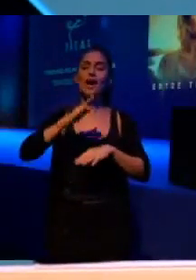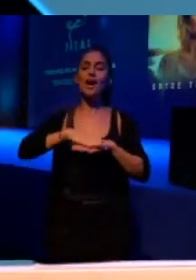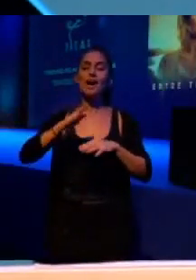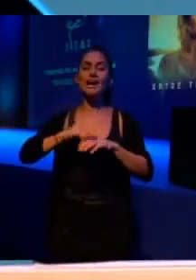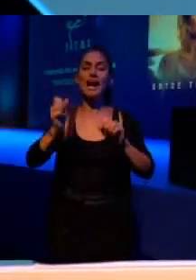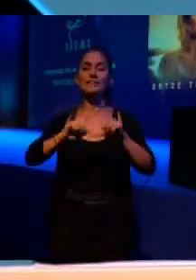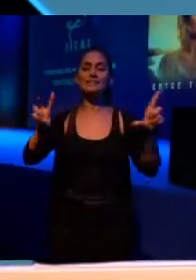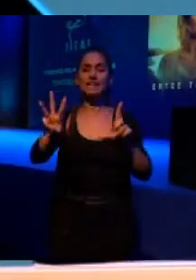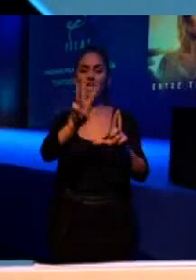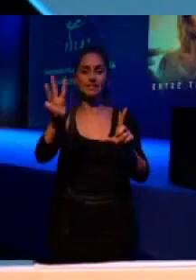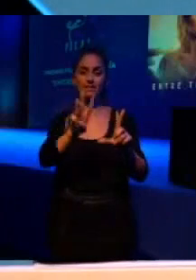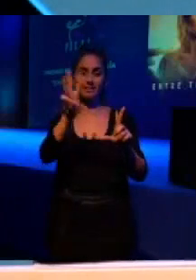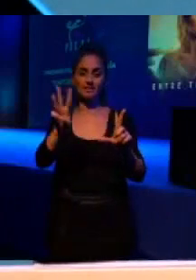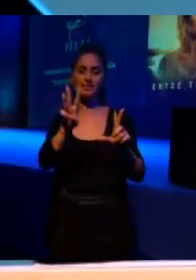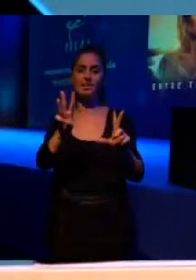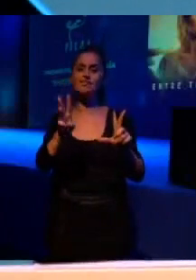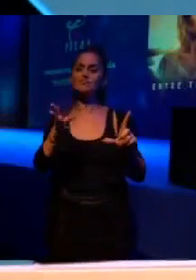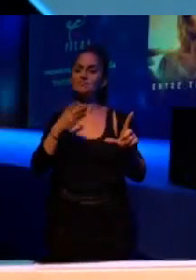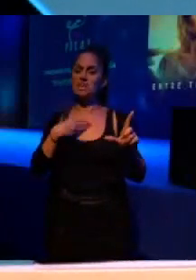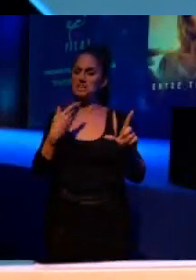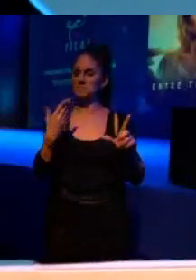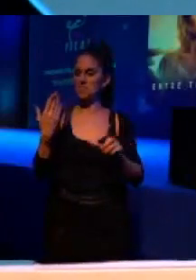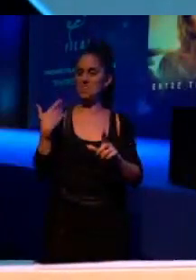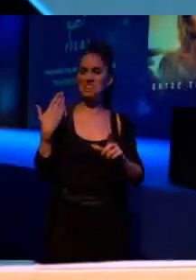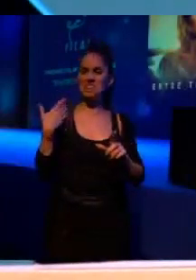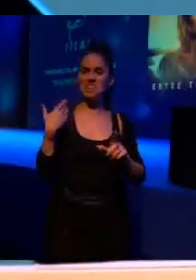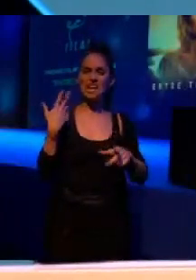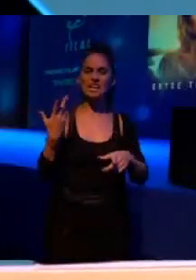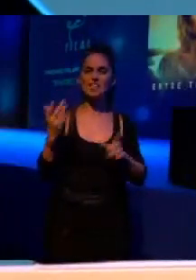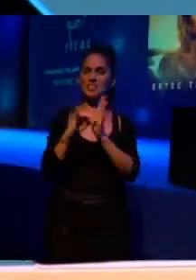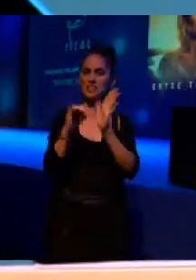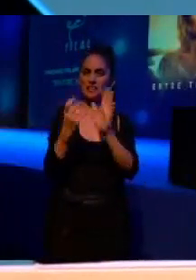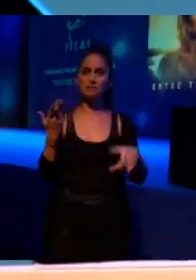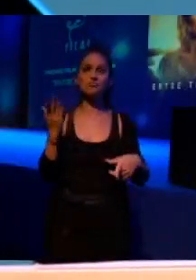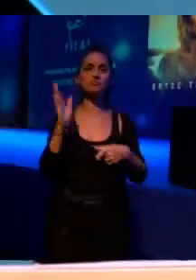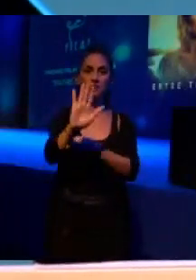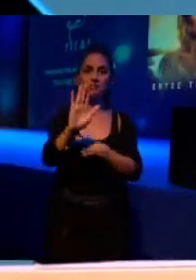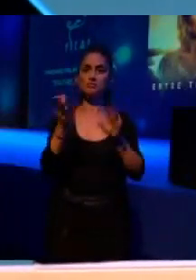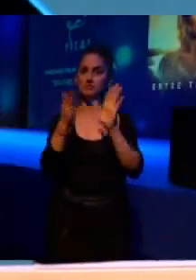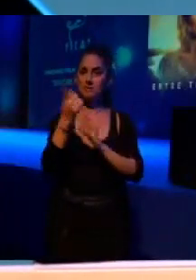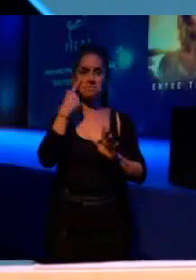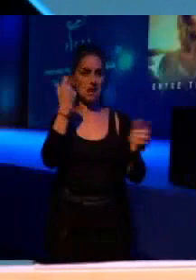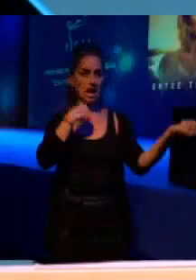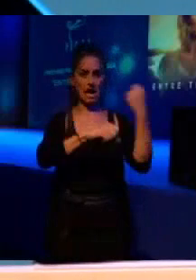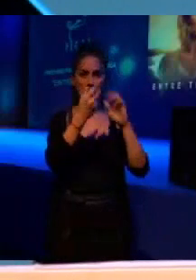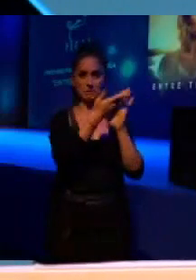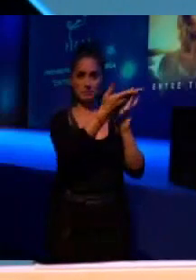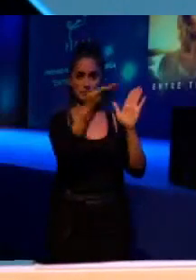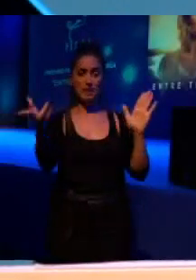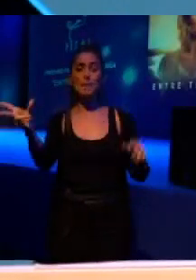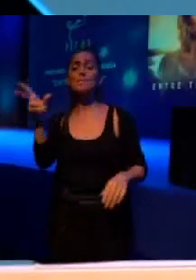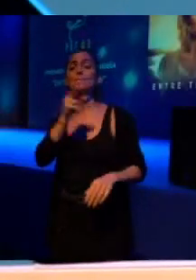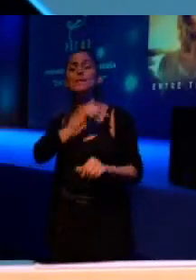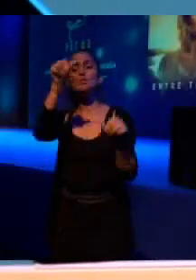porque está a punto de estrenarse. Es una serie de Boomerang Televisión muy cuidada y con un repartazo, como habéis podido observar. Entrega el premio Filmin